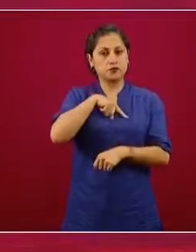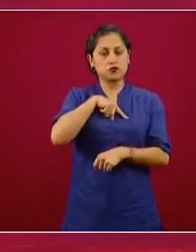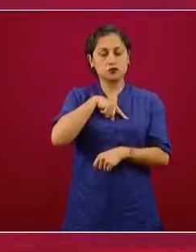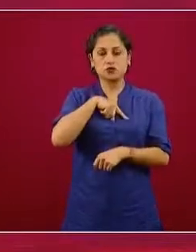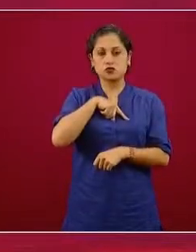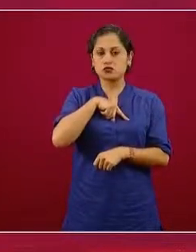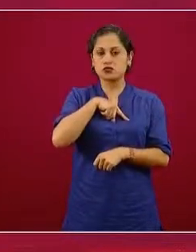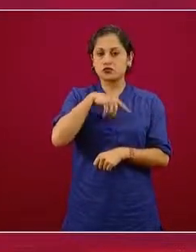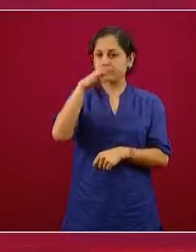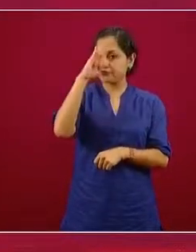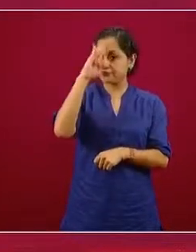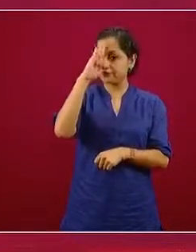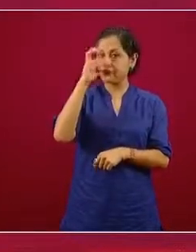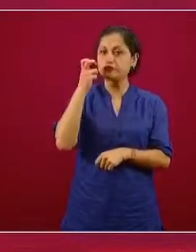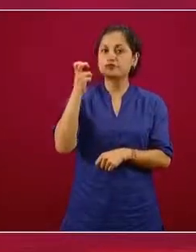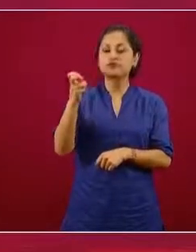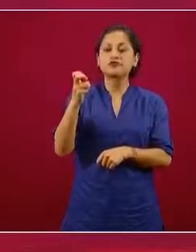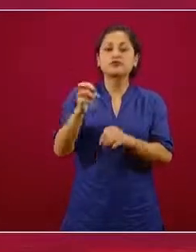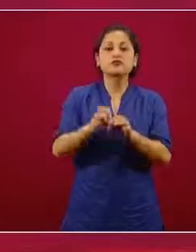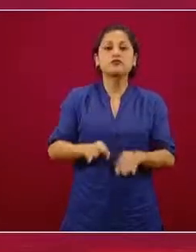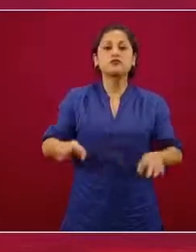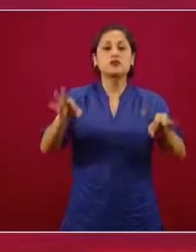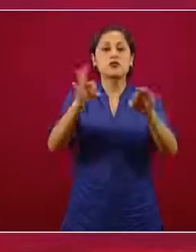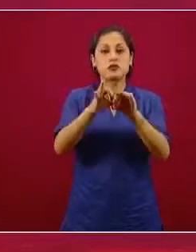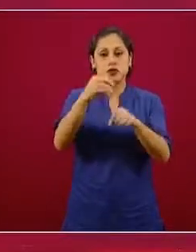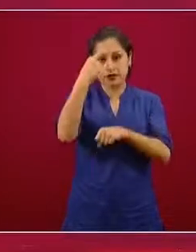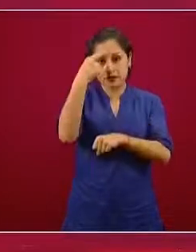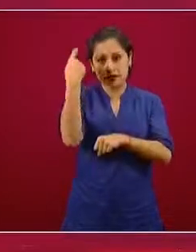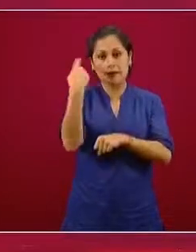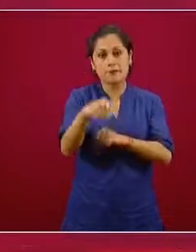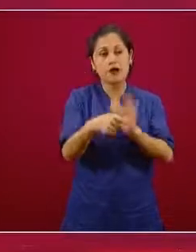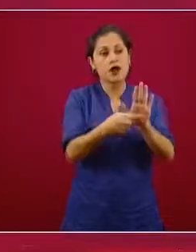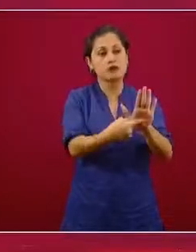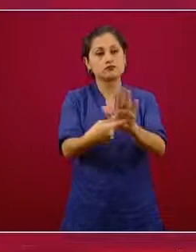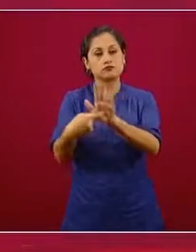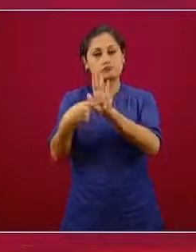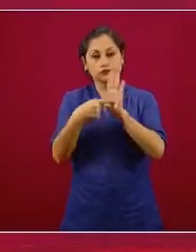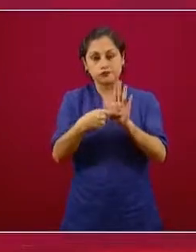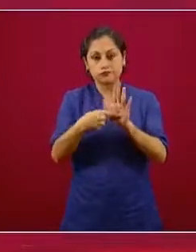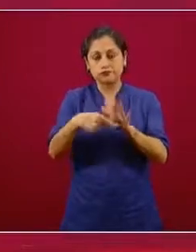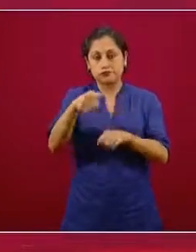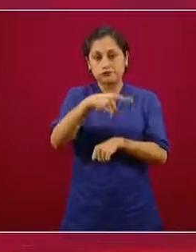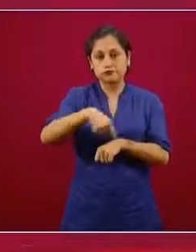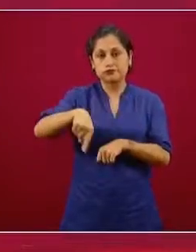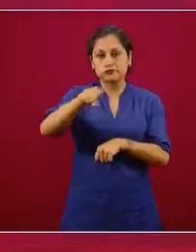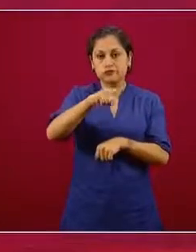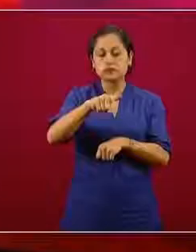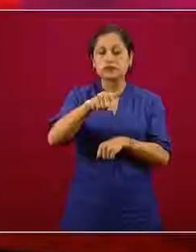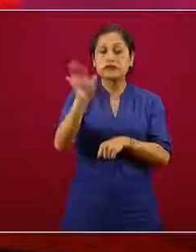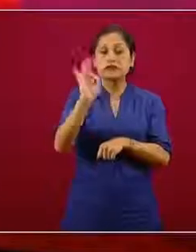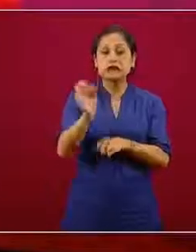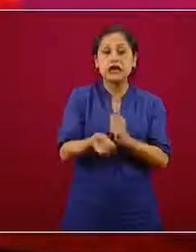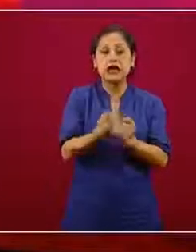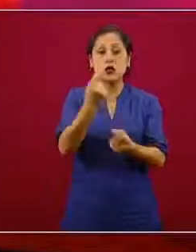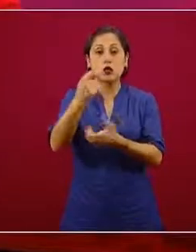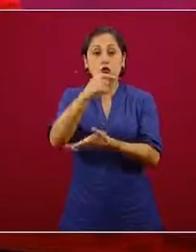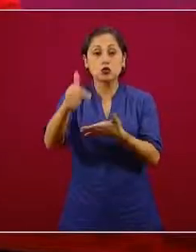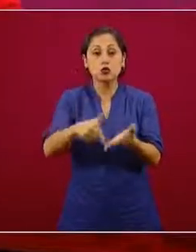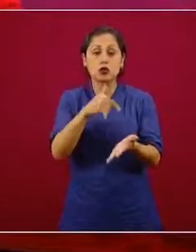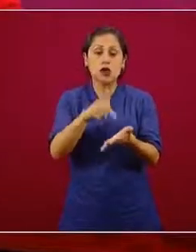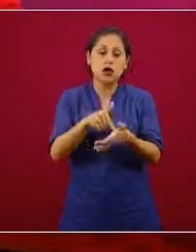para lograr enfrentar algunos de los retos de persistencia o prolongación de la epidemia en algunas regiones del